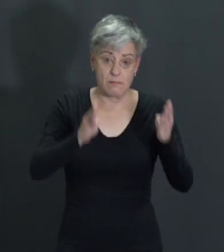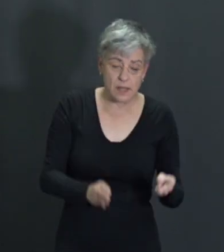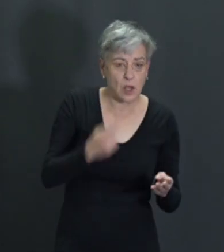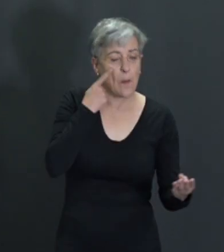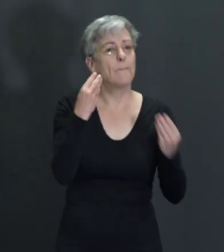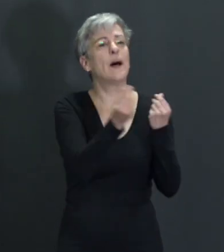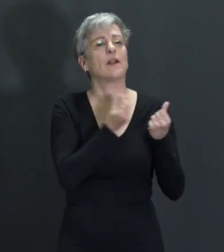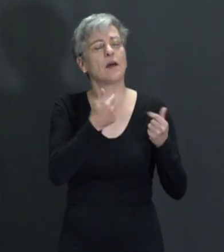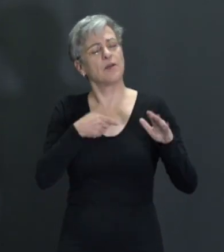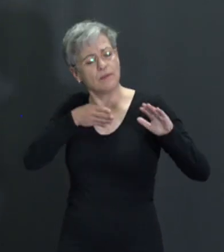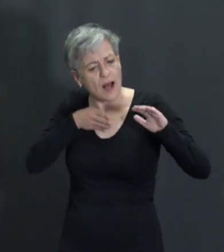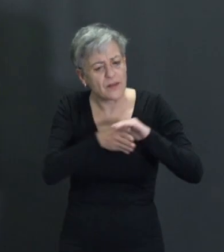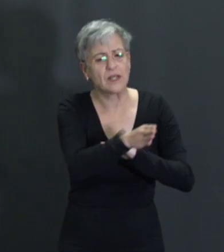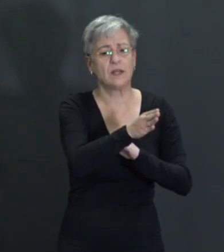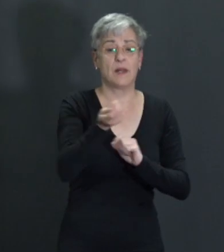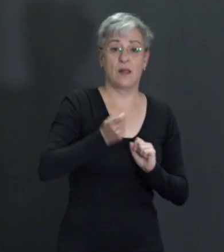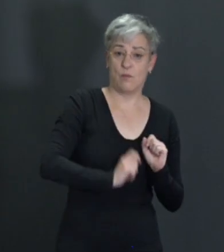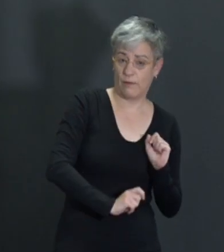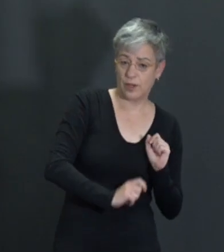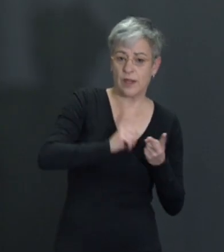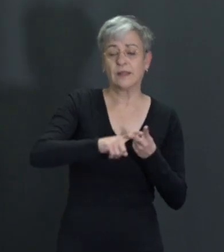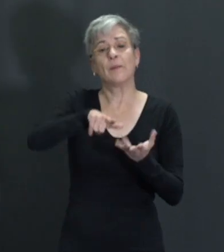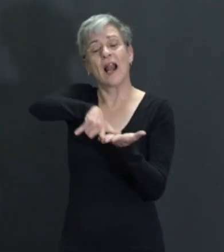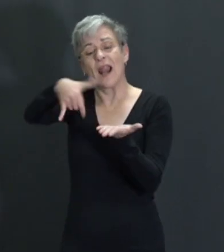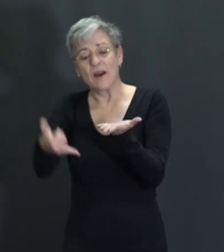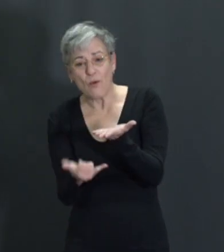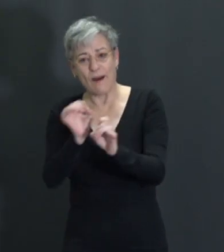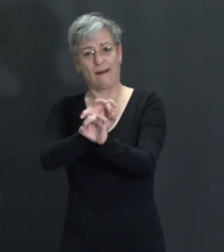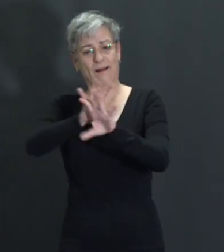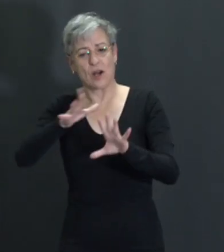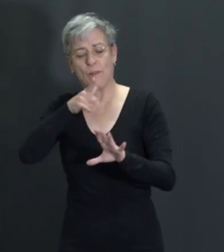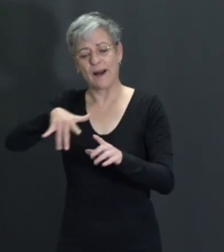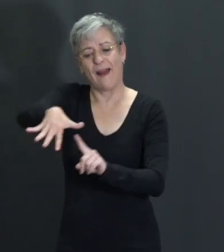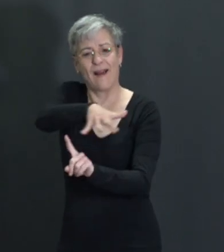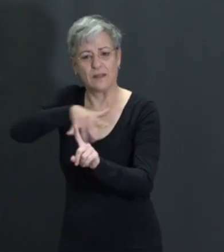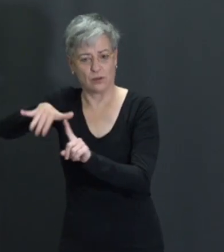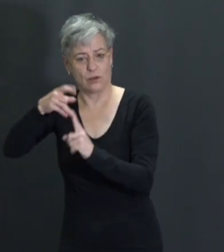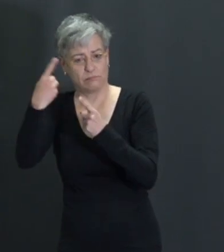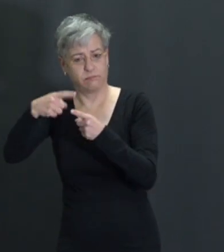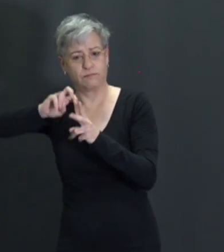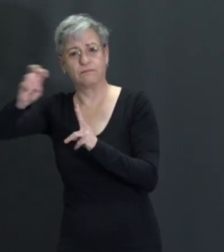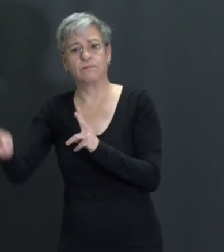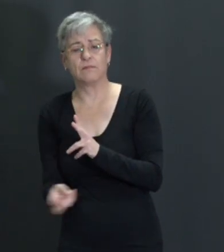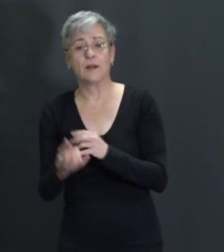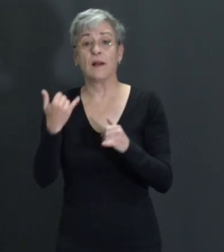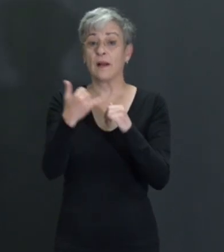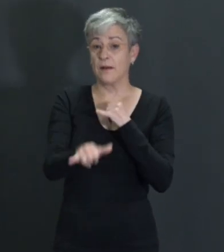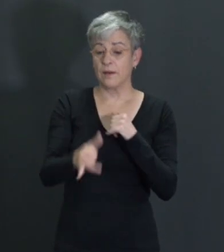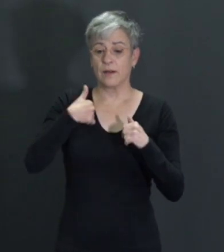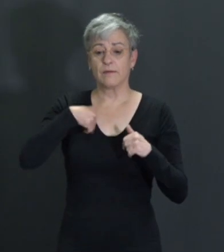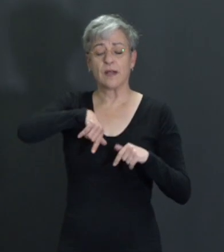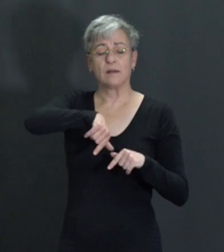de la accesibilidad por parte de los profesionales y el lenguaje claro en diferentes entornos, cerrando con una conversación con Pascal